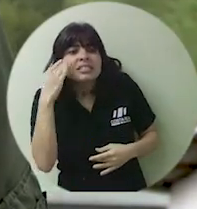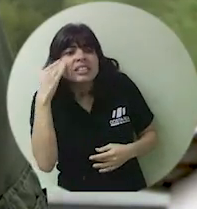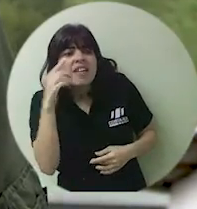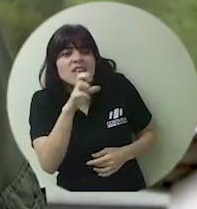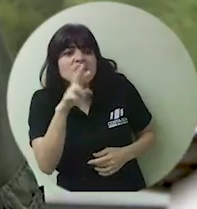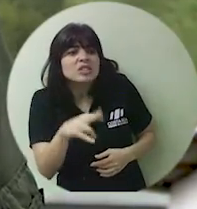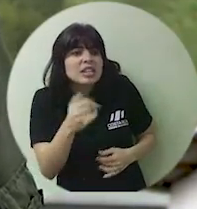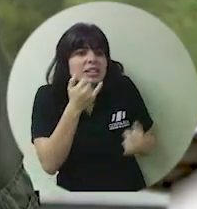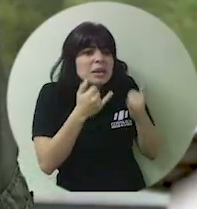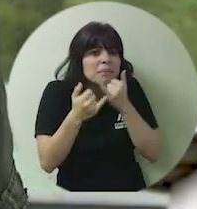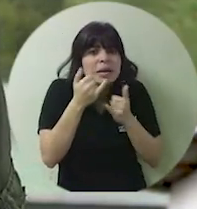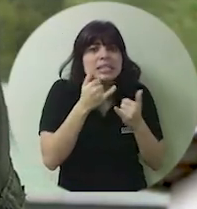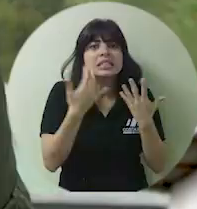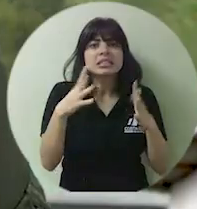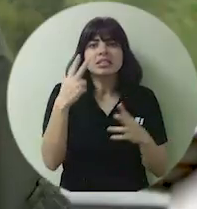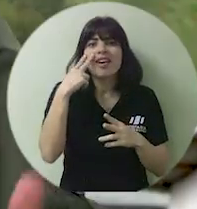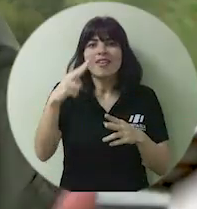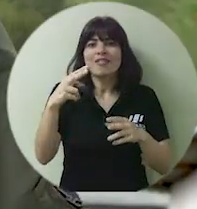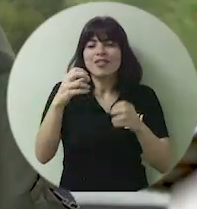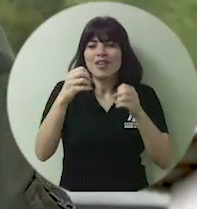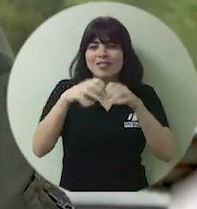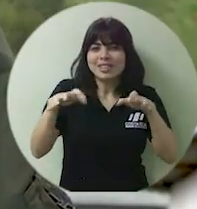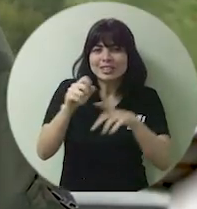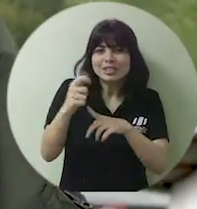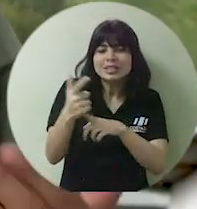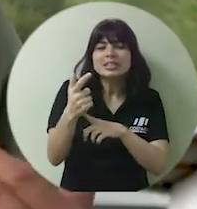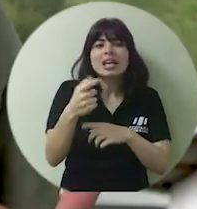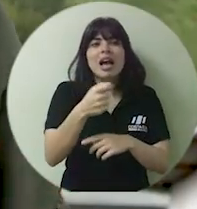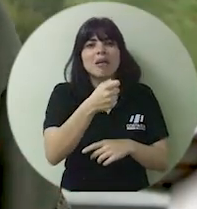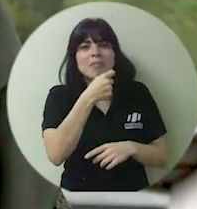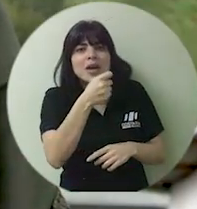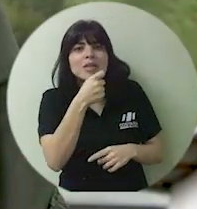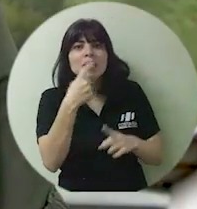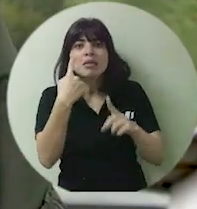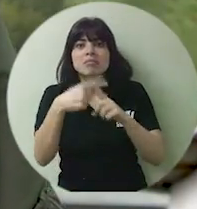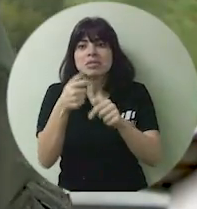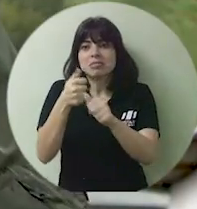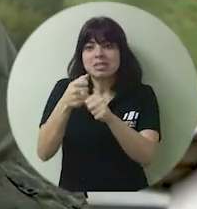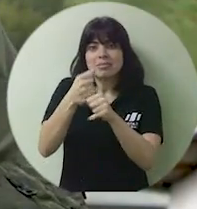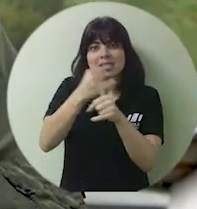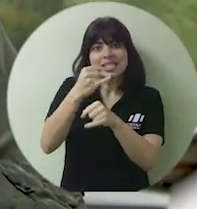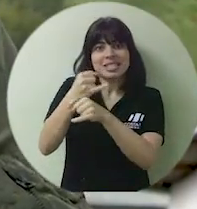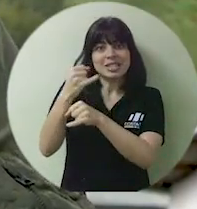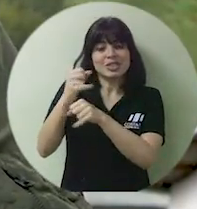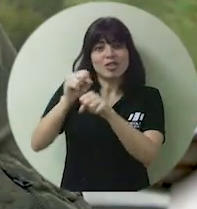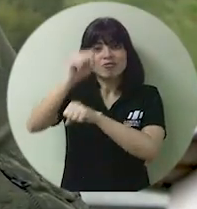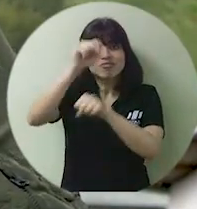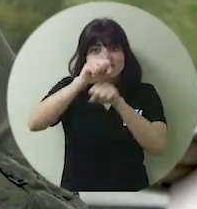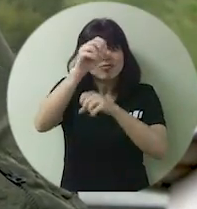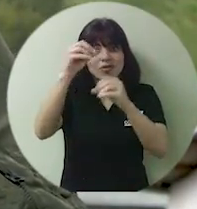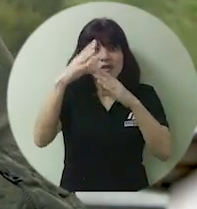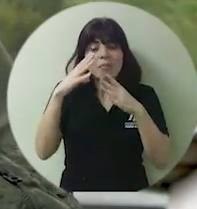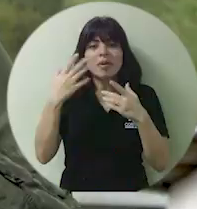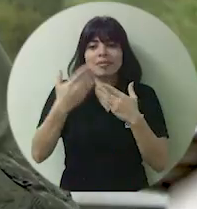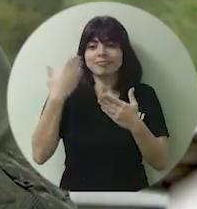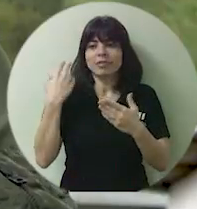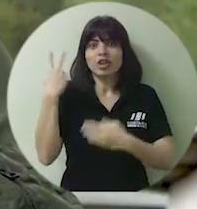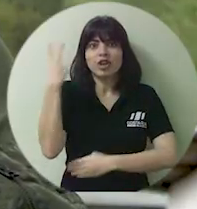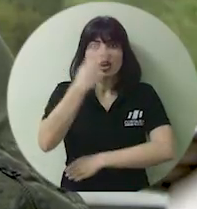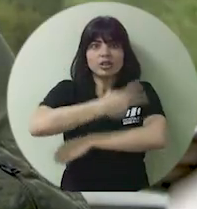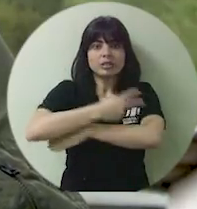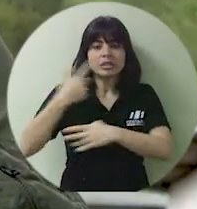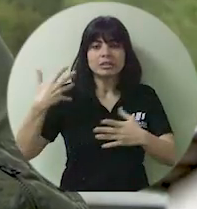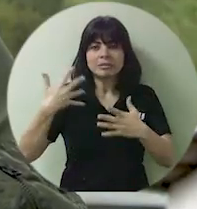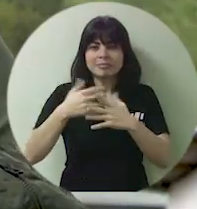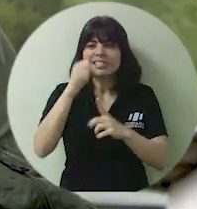Rica. Habrán visto por redes sociales, en los medios de comunicación, en las propias páginas institucionales que atravesamos desde hace